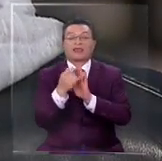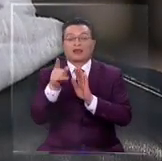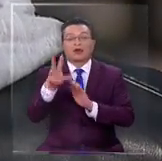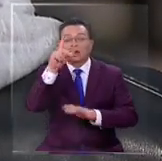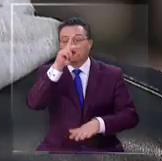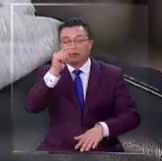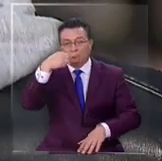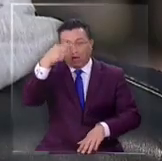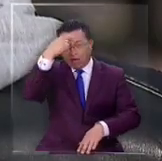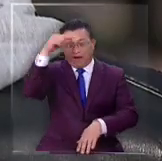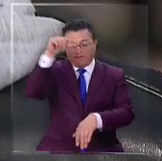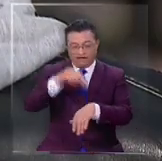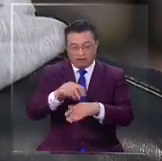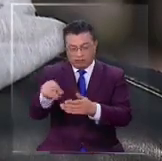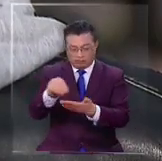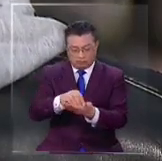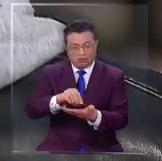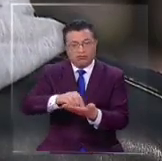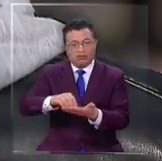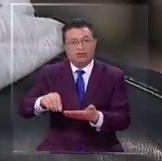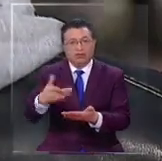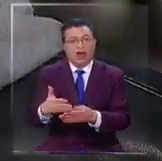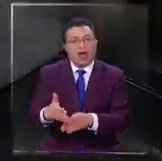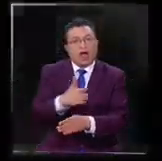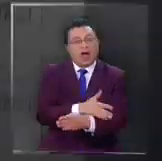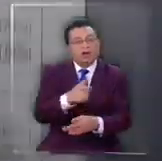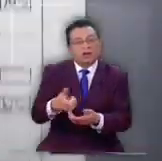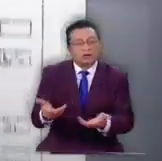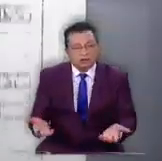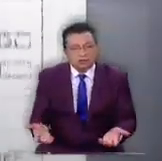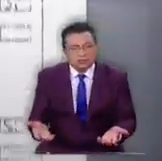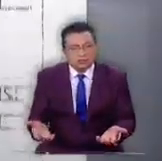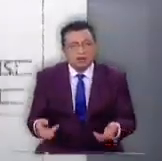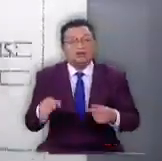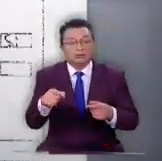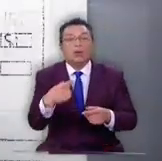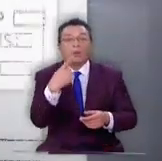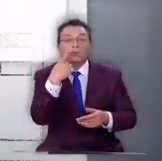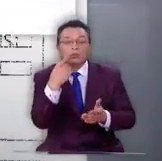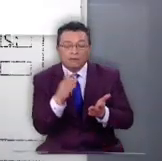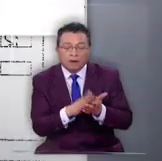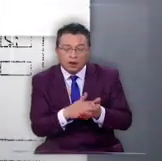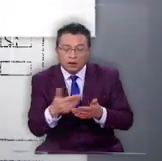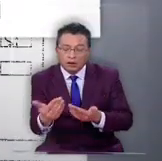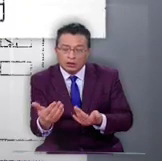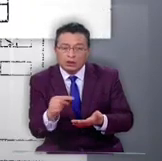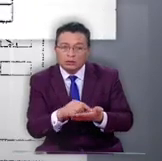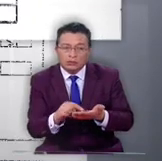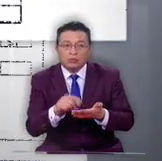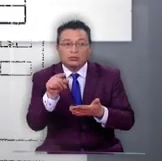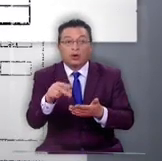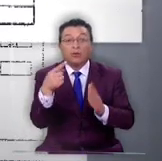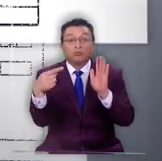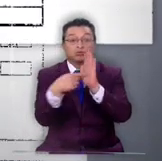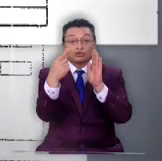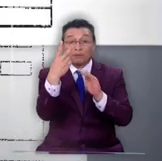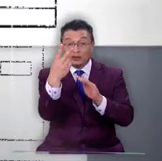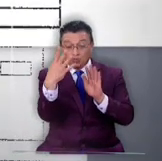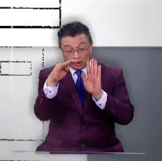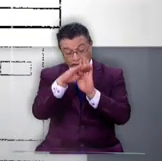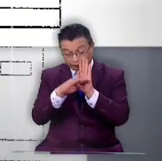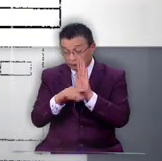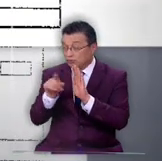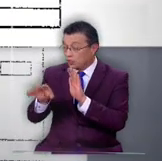patología en la parte de preexistencia médica. Lo que constatamos al revisar el formulario, en el punto 24, Marco